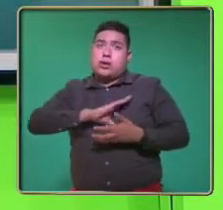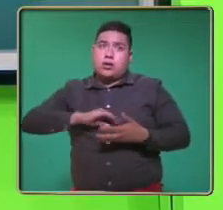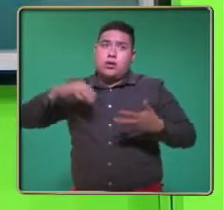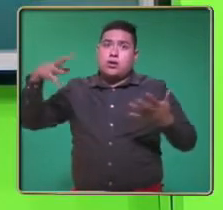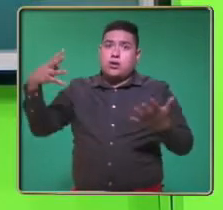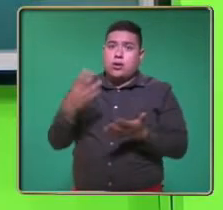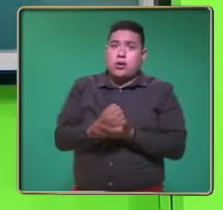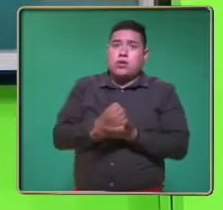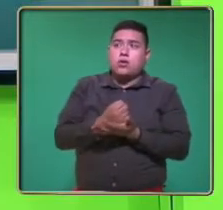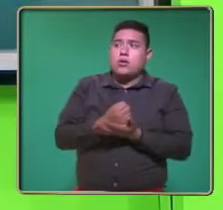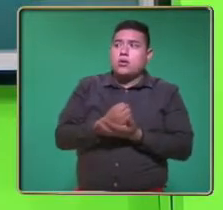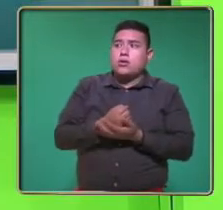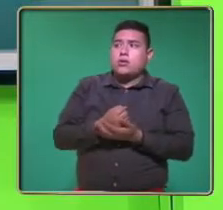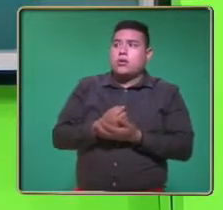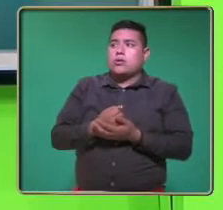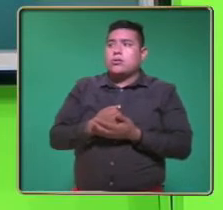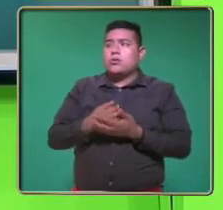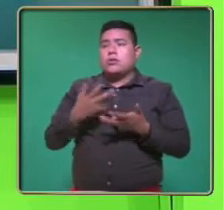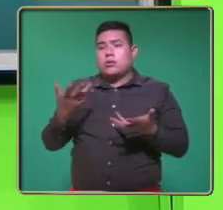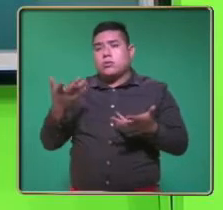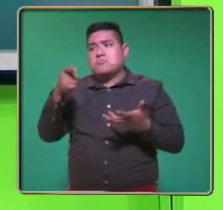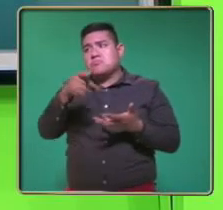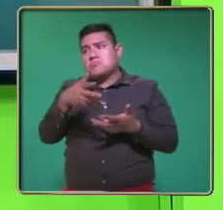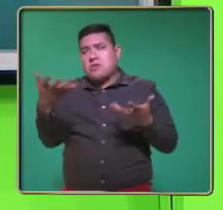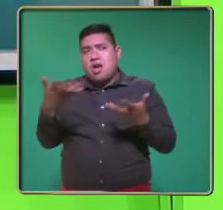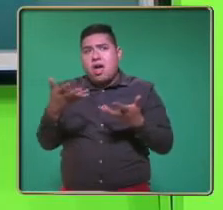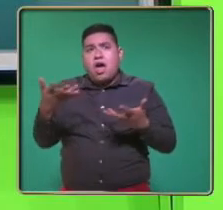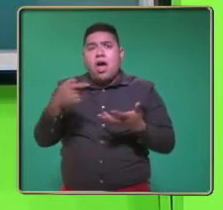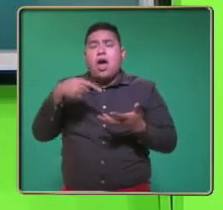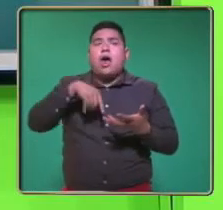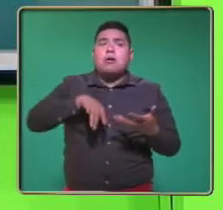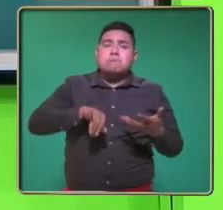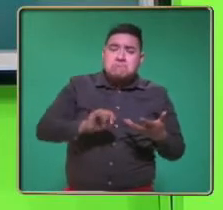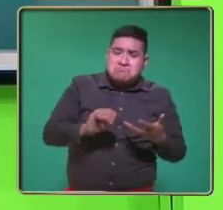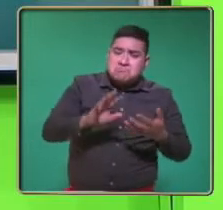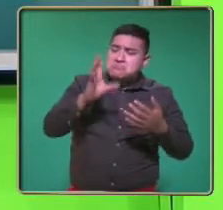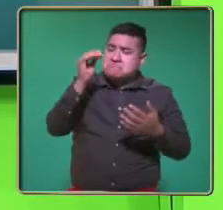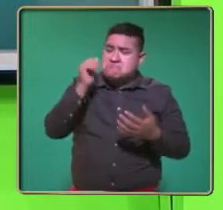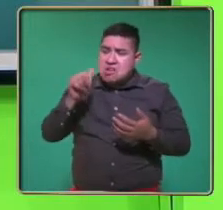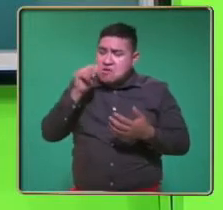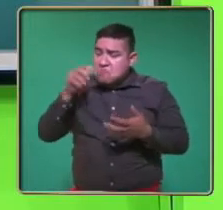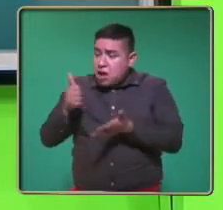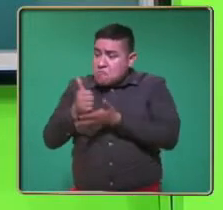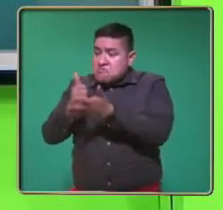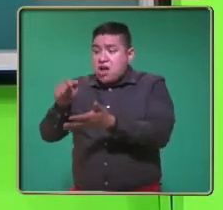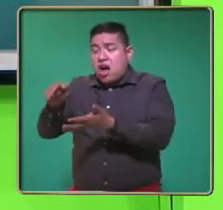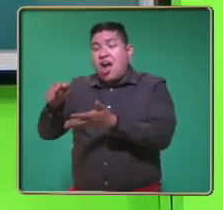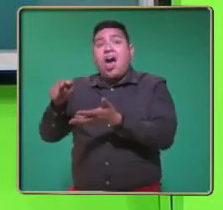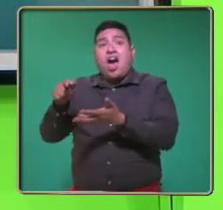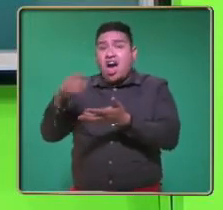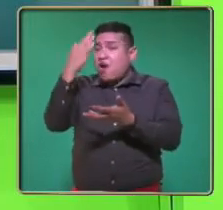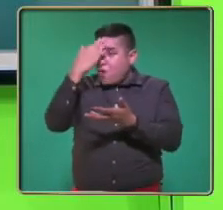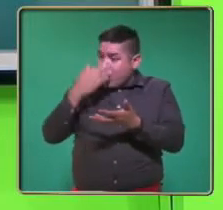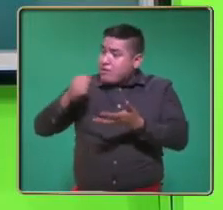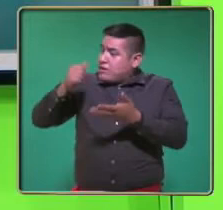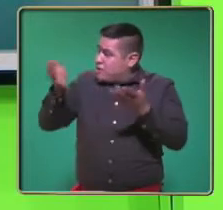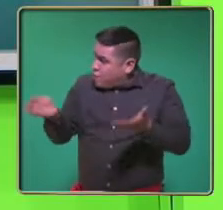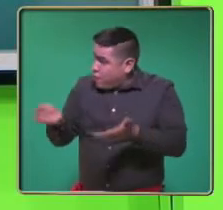muy grande o muy pequeño, el que haya sido el logro, siempre va a ser enriquecedor que te des cuenta de eso y lo